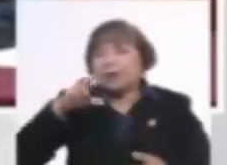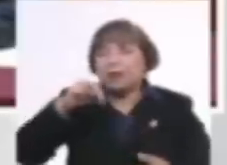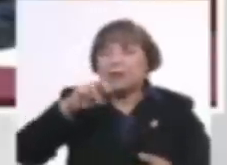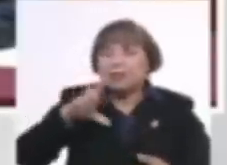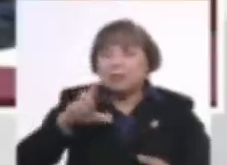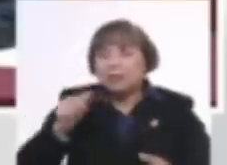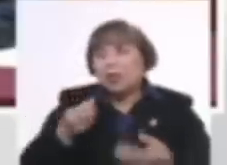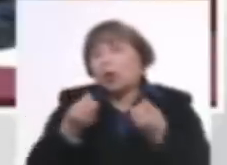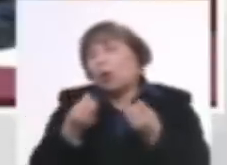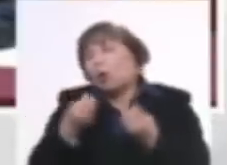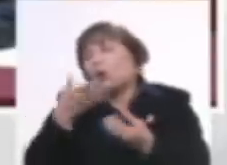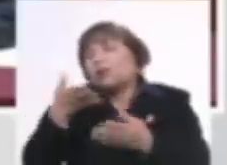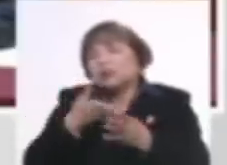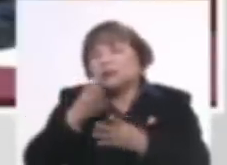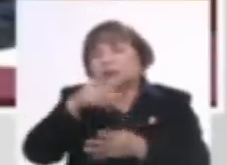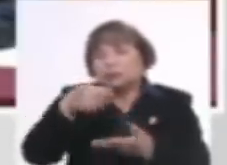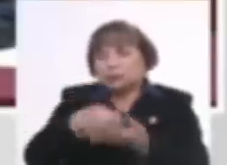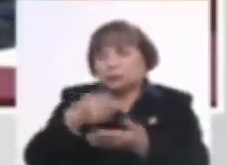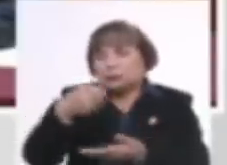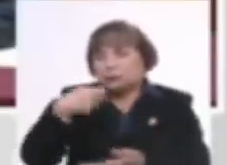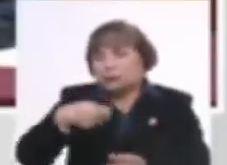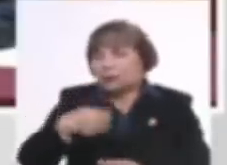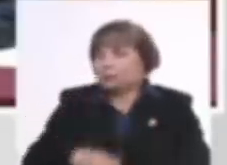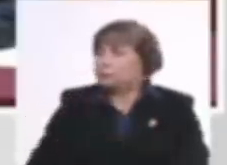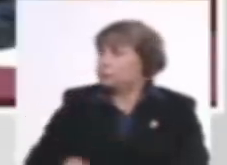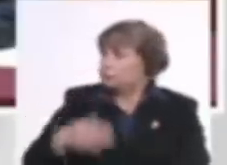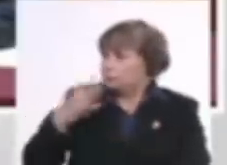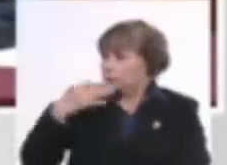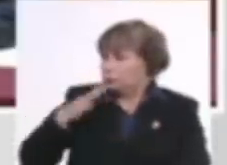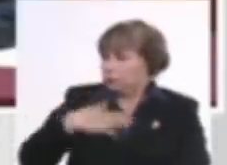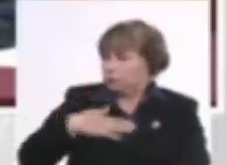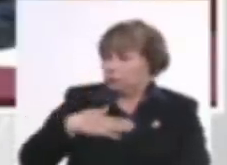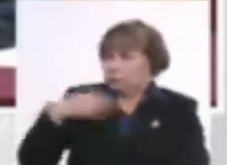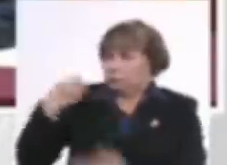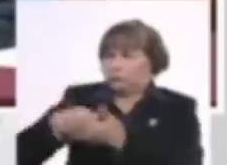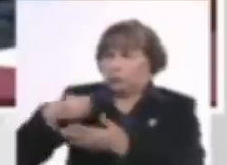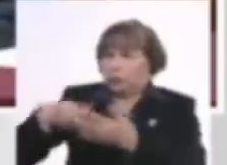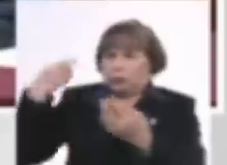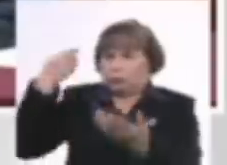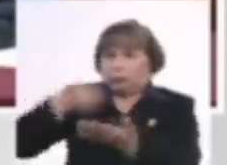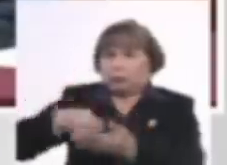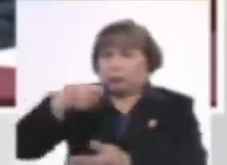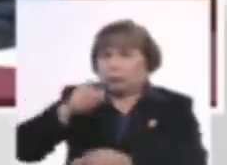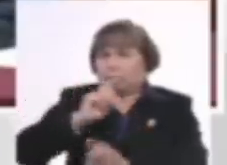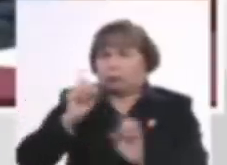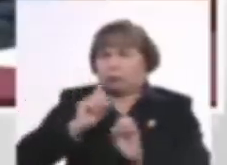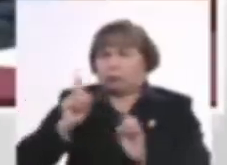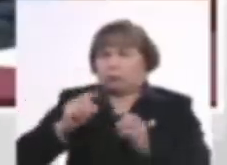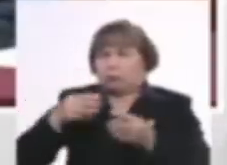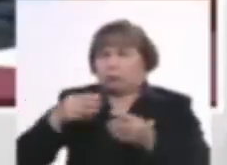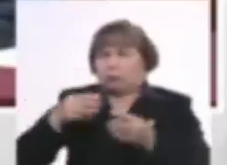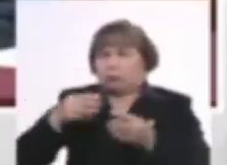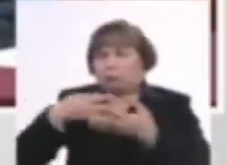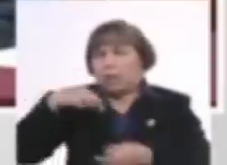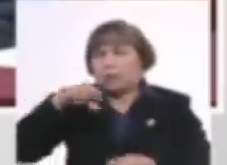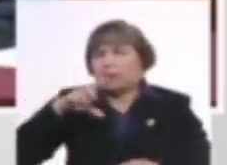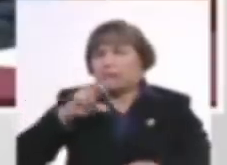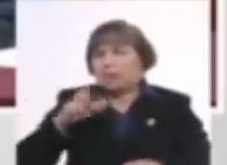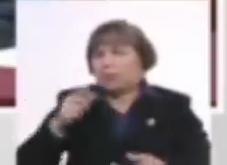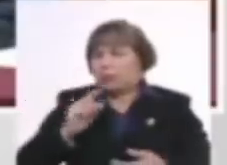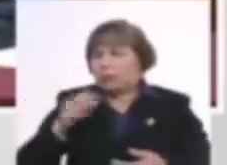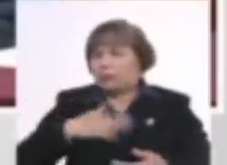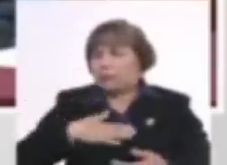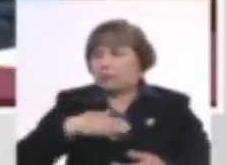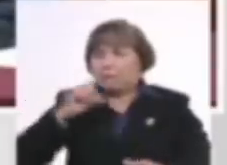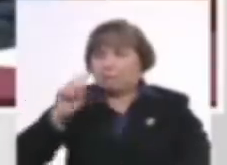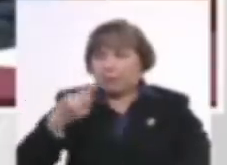la modalidad de los pagos que usted recibía? No, mi pago era directo, no estaba en planilla. Mi pago era directo, mi